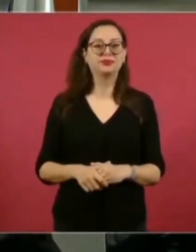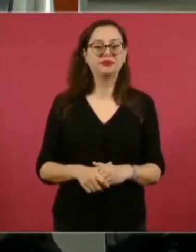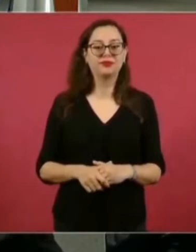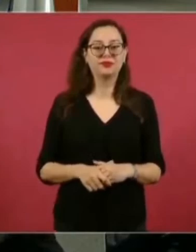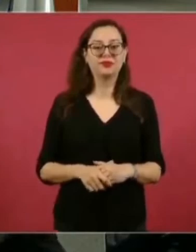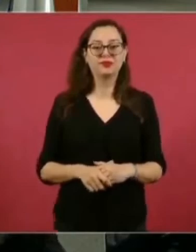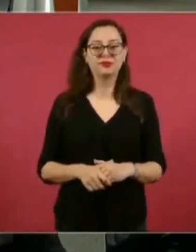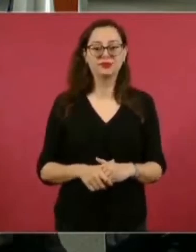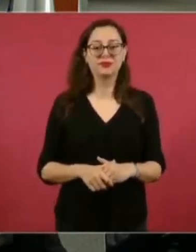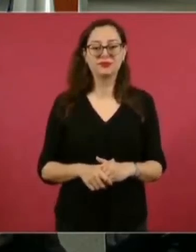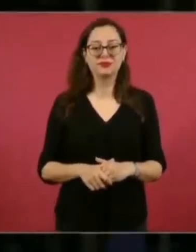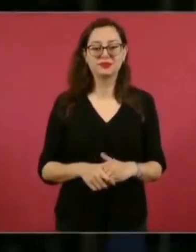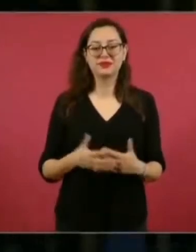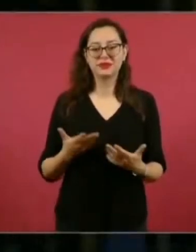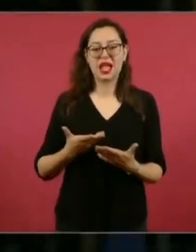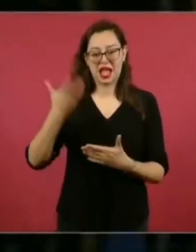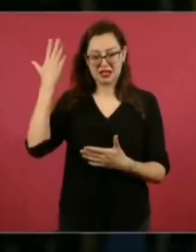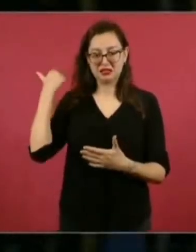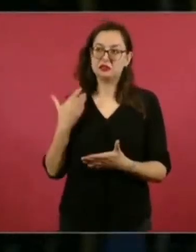o que no alumbraban entonces,